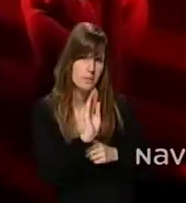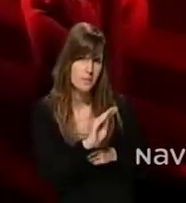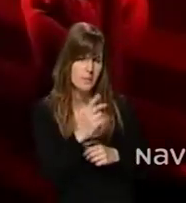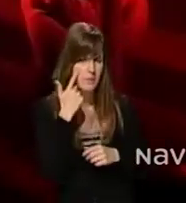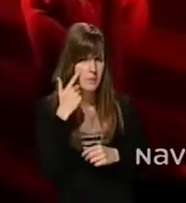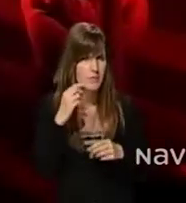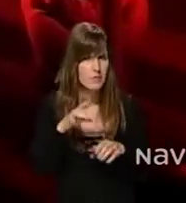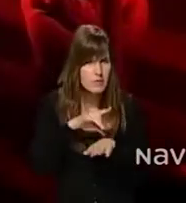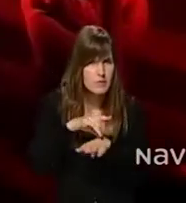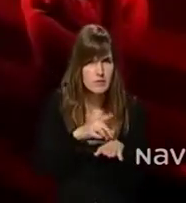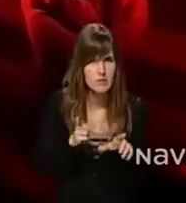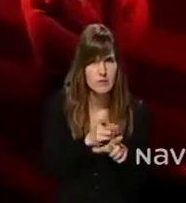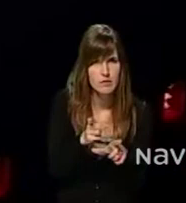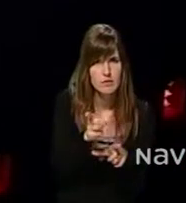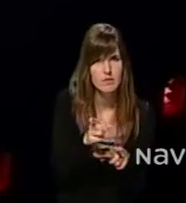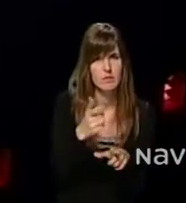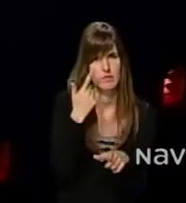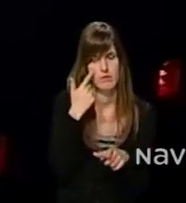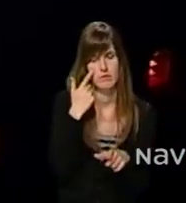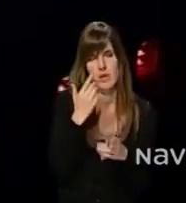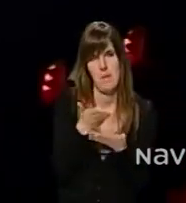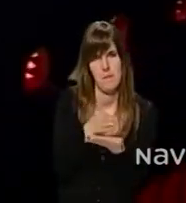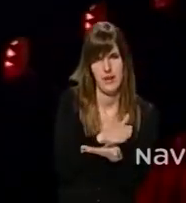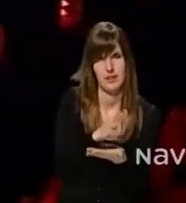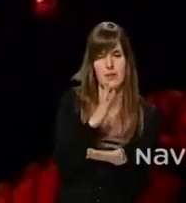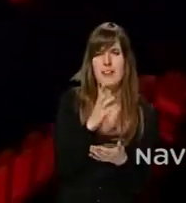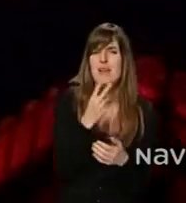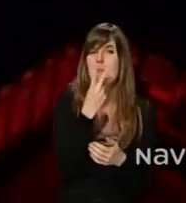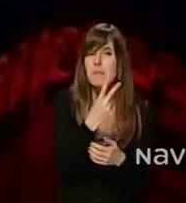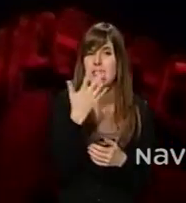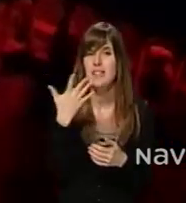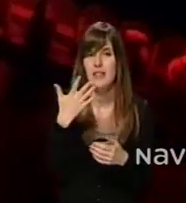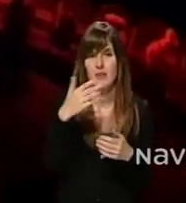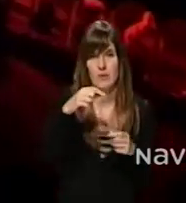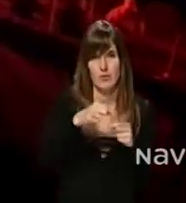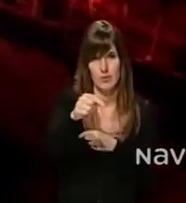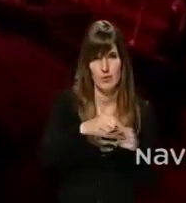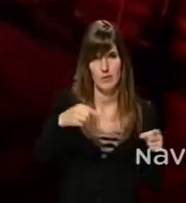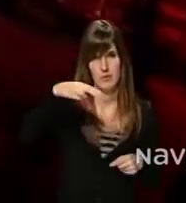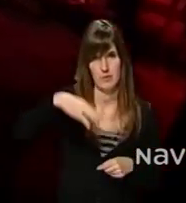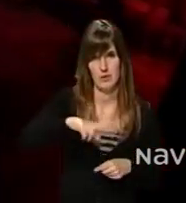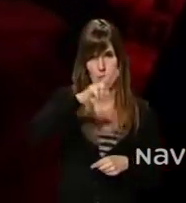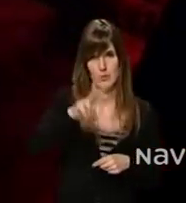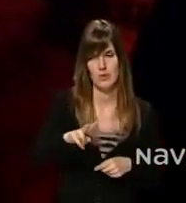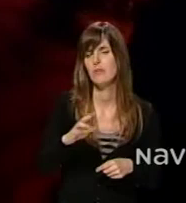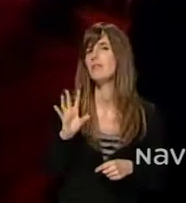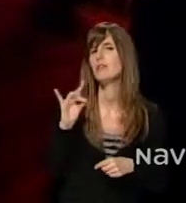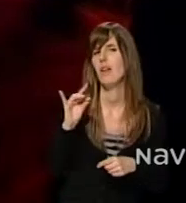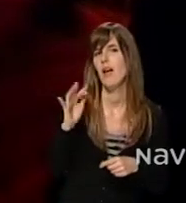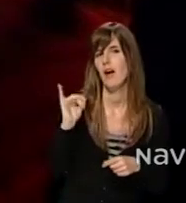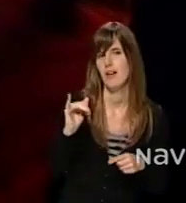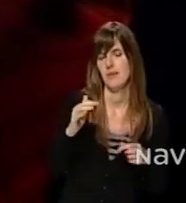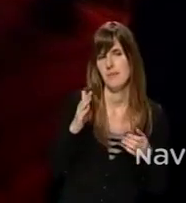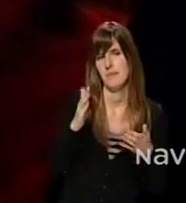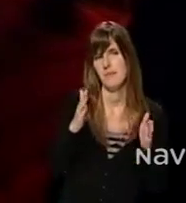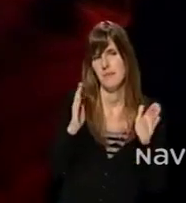esta ciudad medieval, porque aquí tenemos una pequeña parte, claro, hay que recordar que son 25 metros cuadrados. Sí, hay como 5 partes de